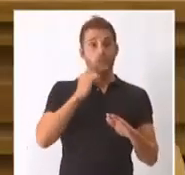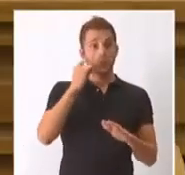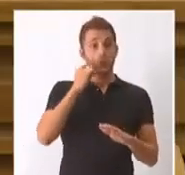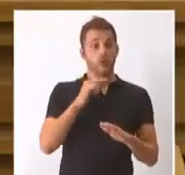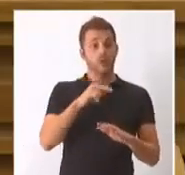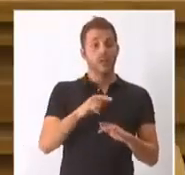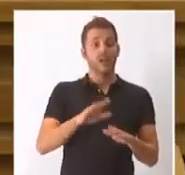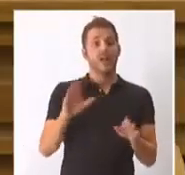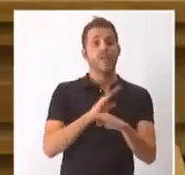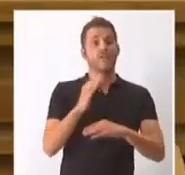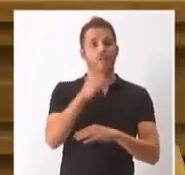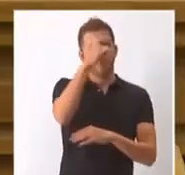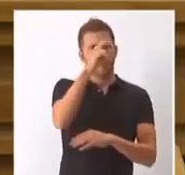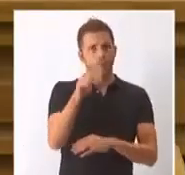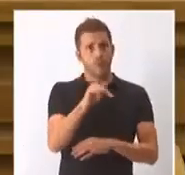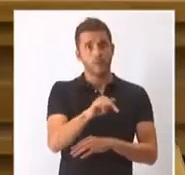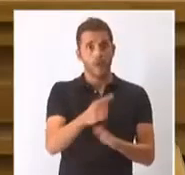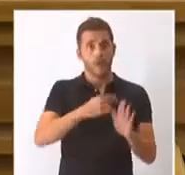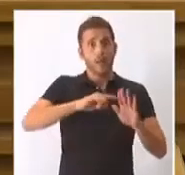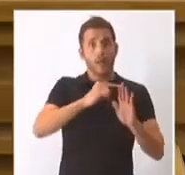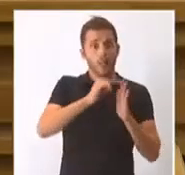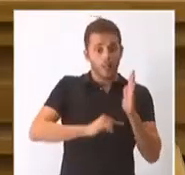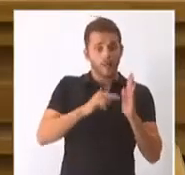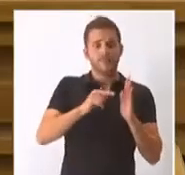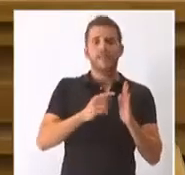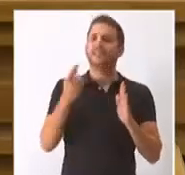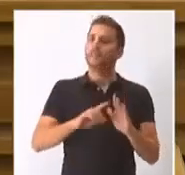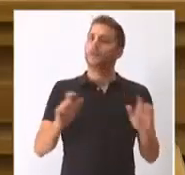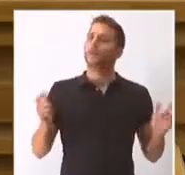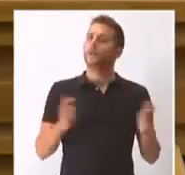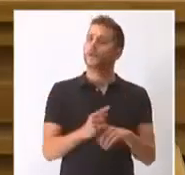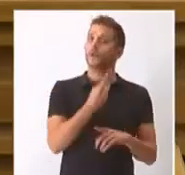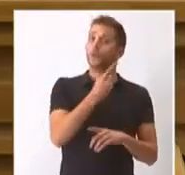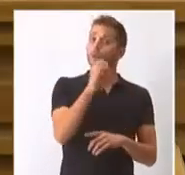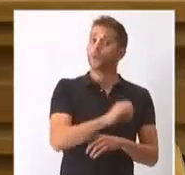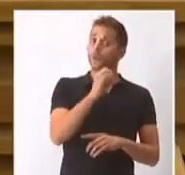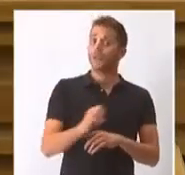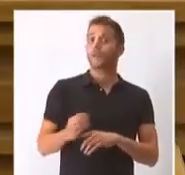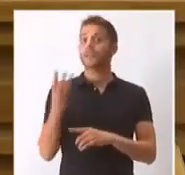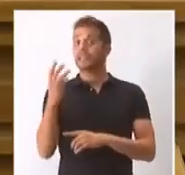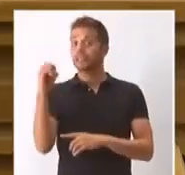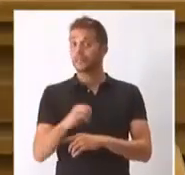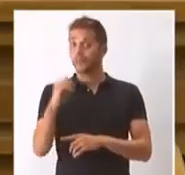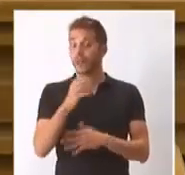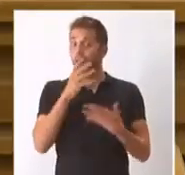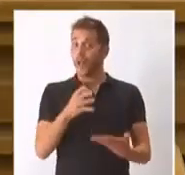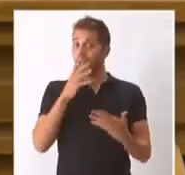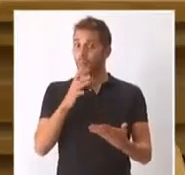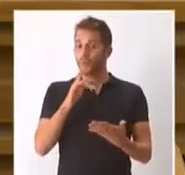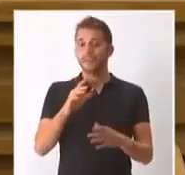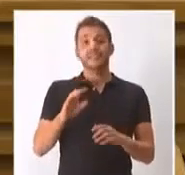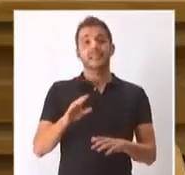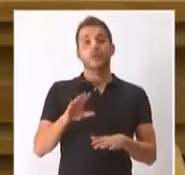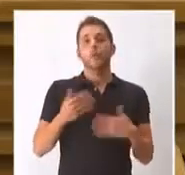municipios afectados aplicación del tipo superreducido entre el 1% y el 3% actualmente lo es del 9